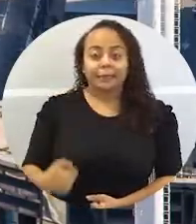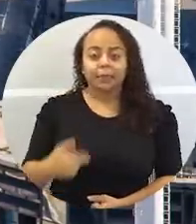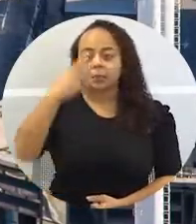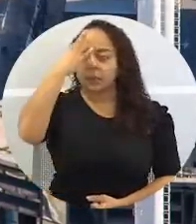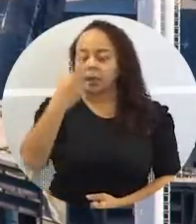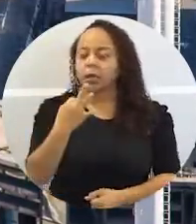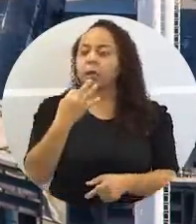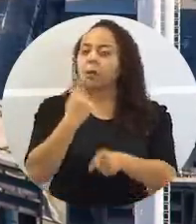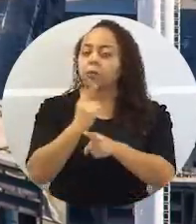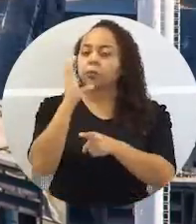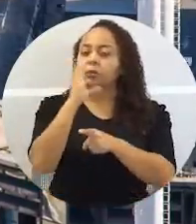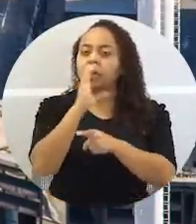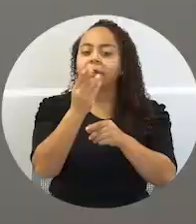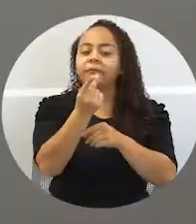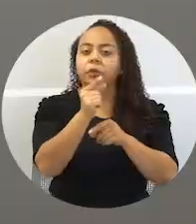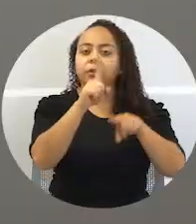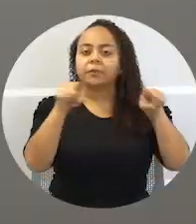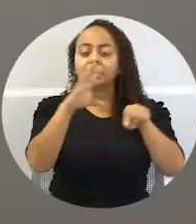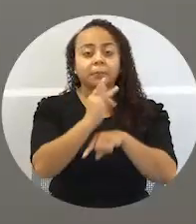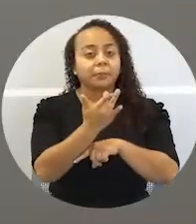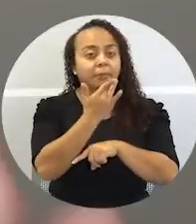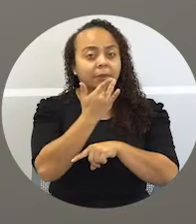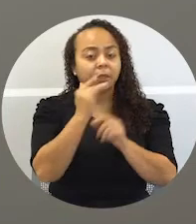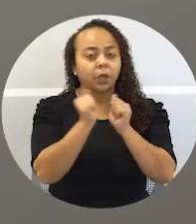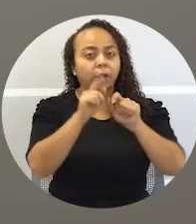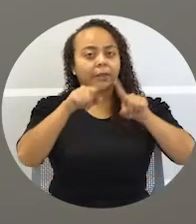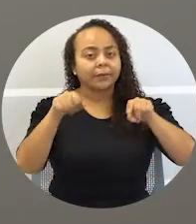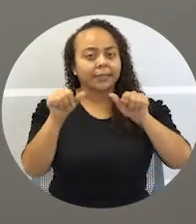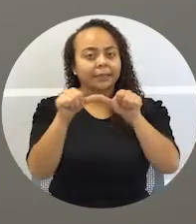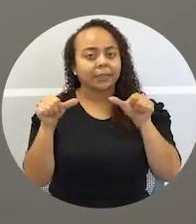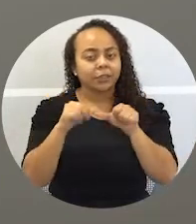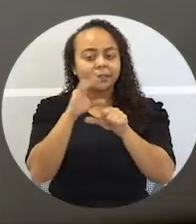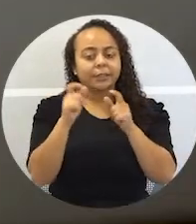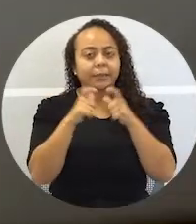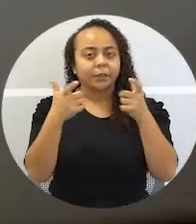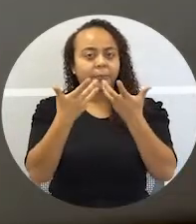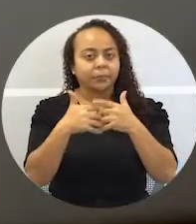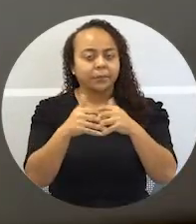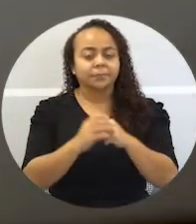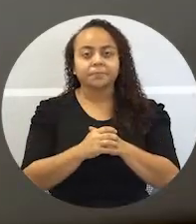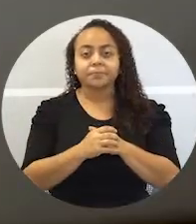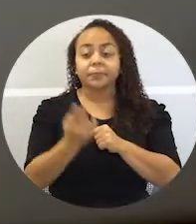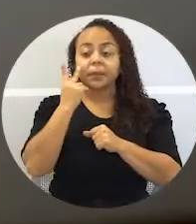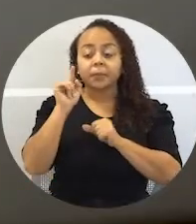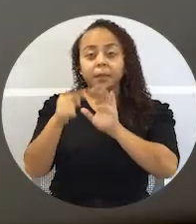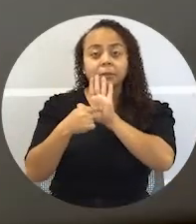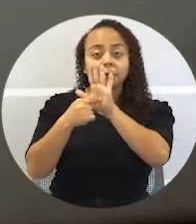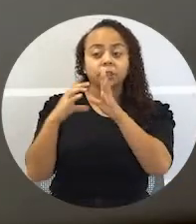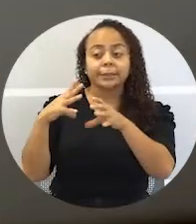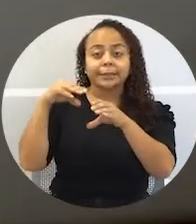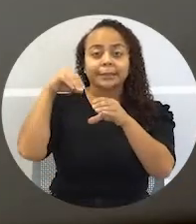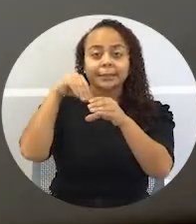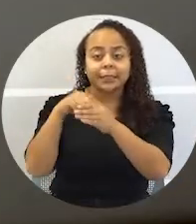oportuno buscar fondos diversificados y preferiblemente con diversidad de sectores y tamaños de empresas dimensionar esa exposición dentro de